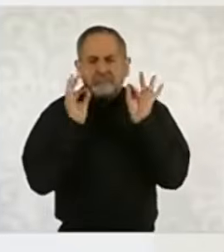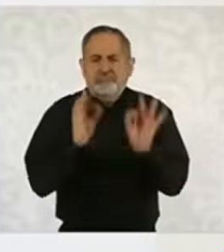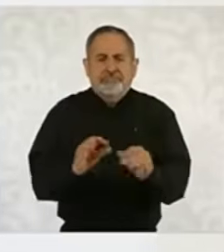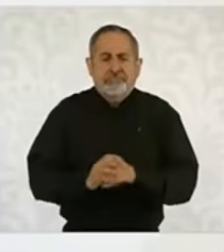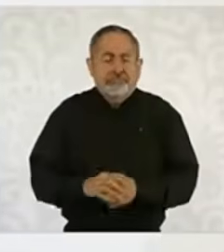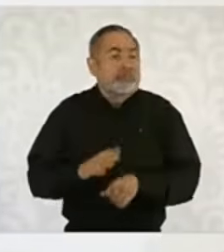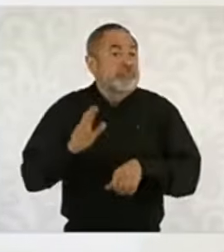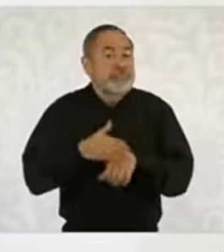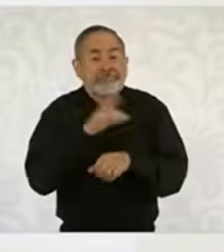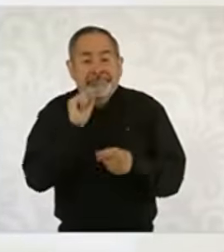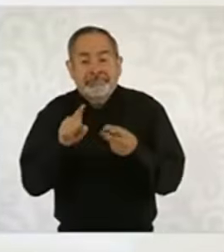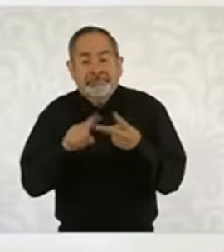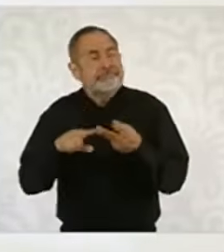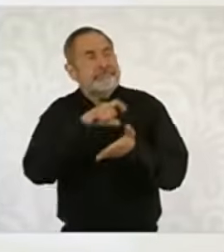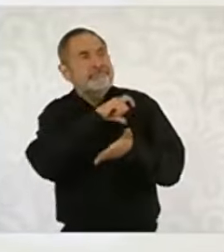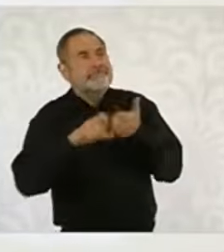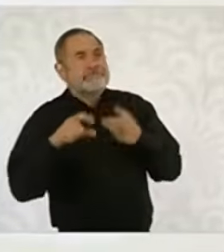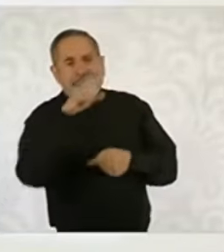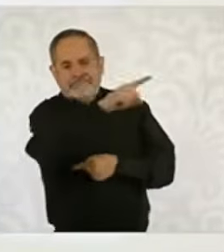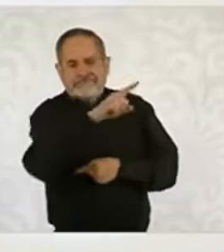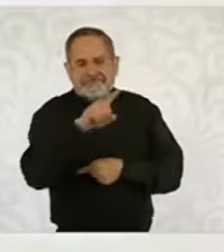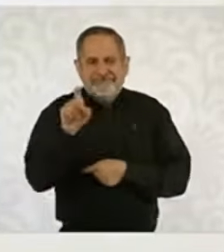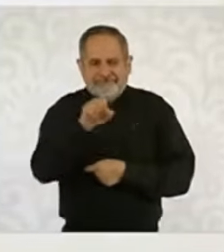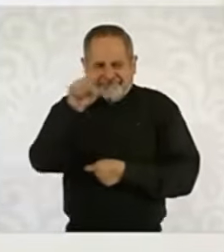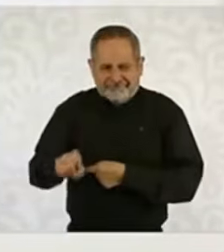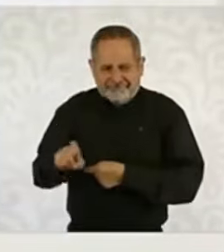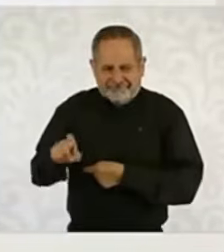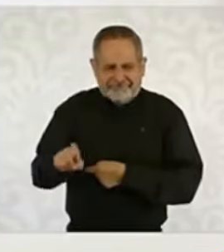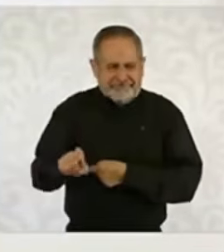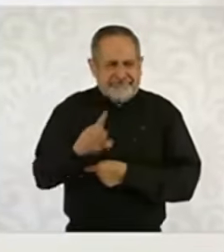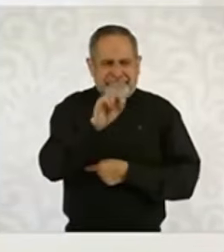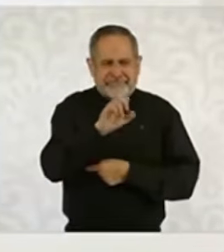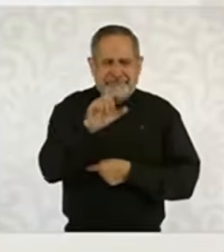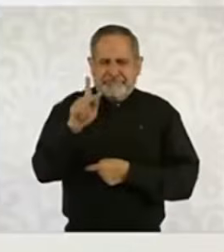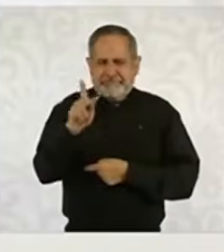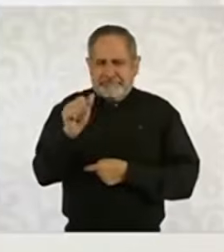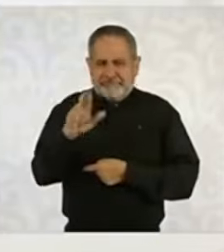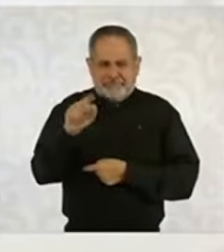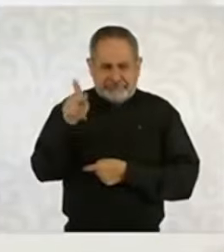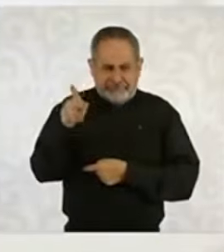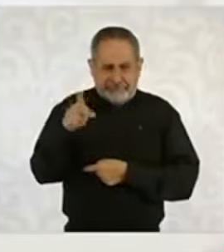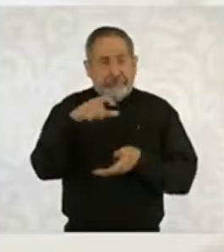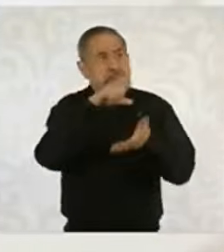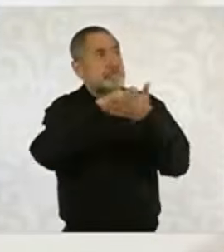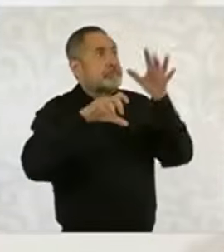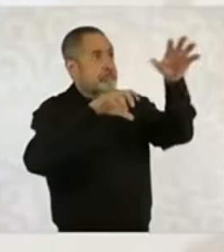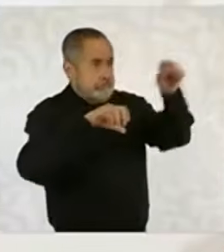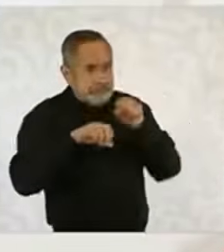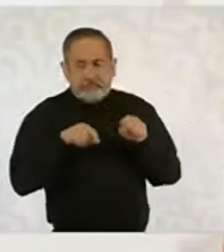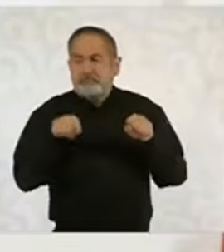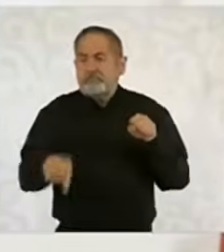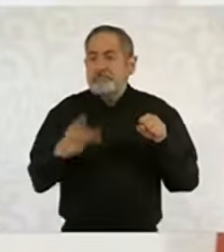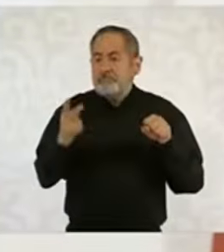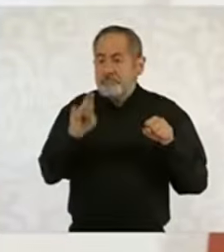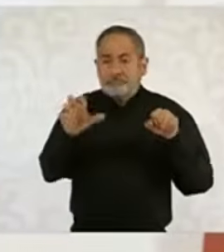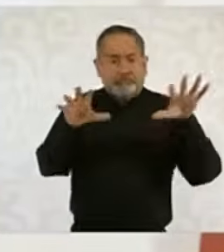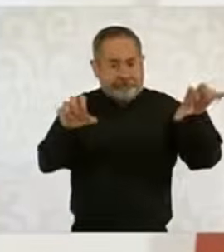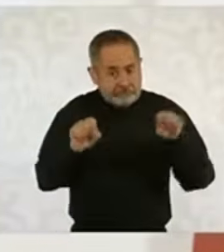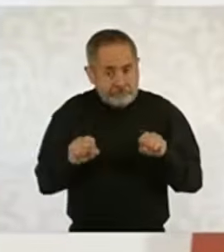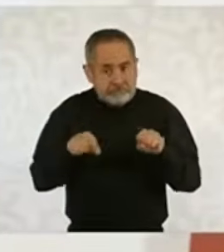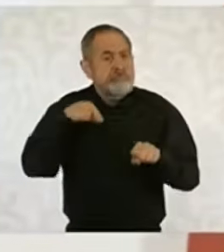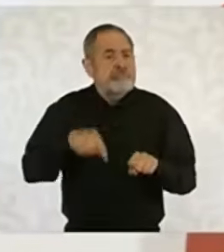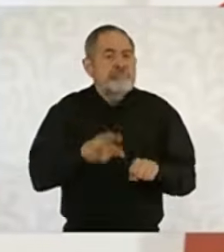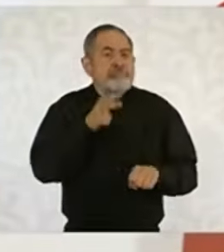la refinería en Texas, Deer Park, y por otro lado, pues de la refinería Dos Bocas y el trabajo que se está